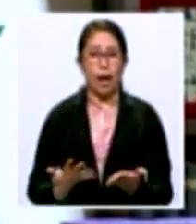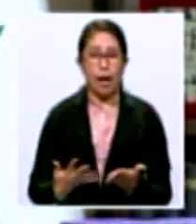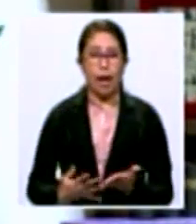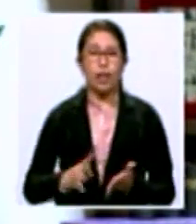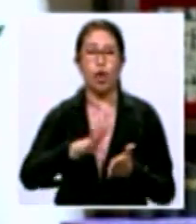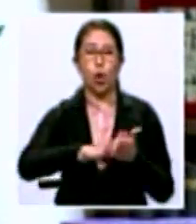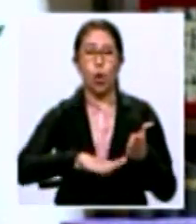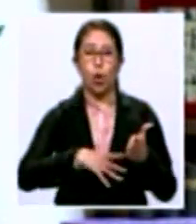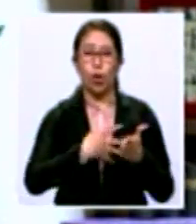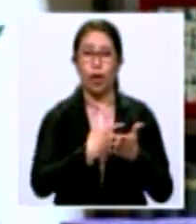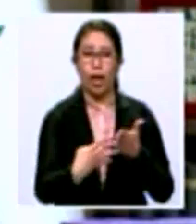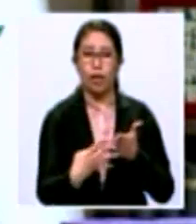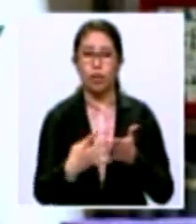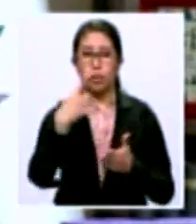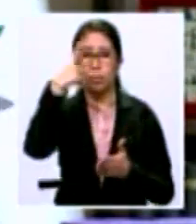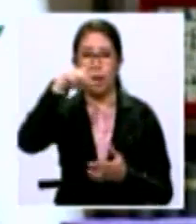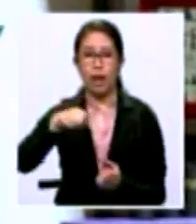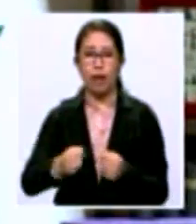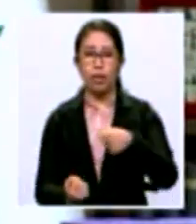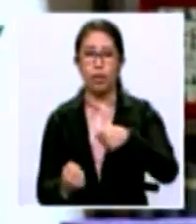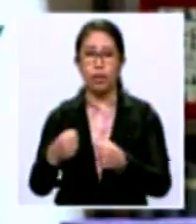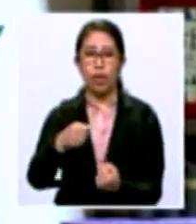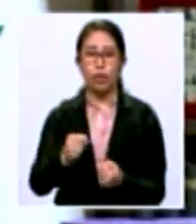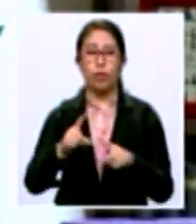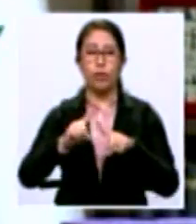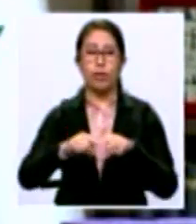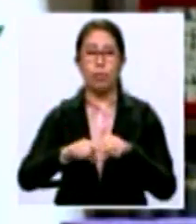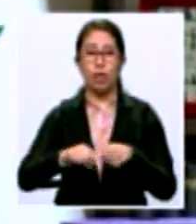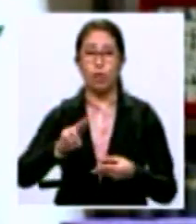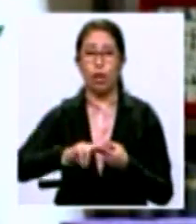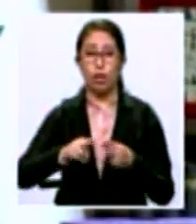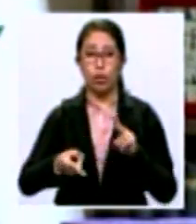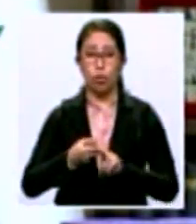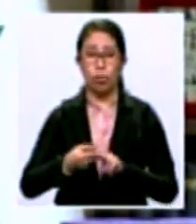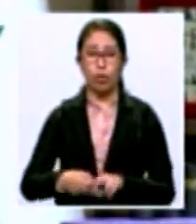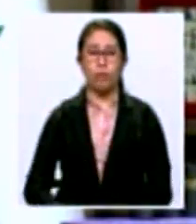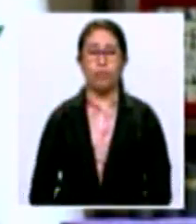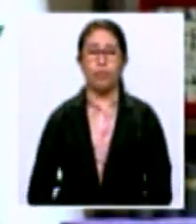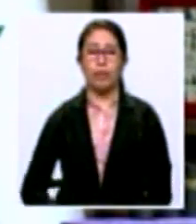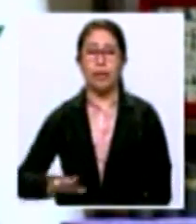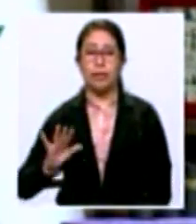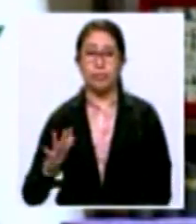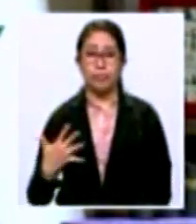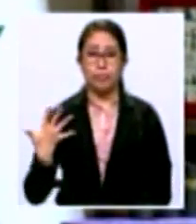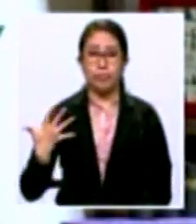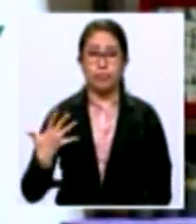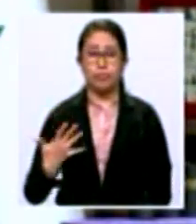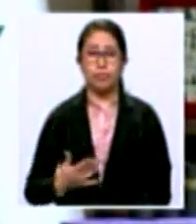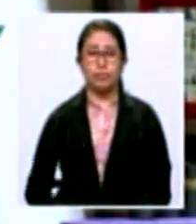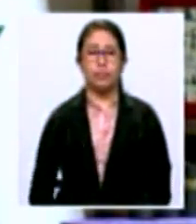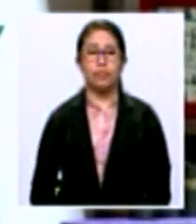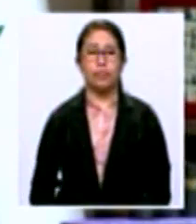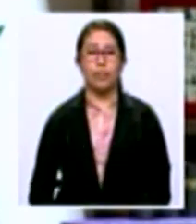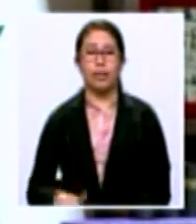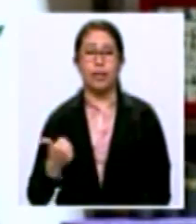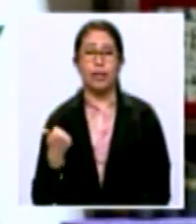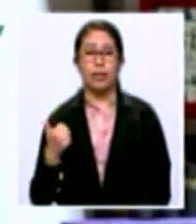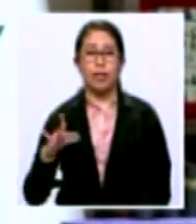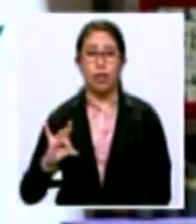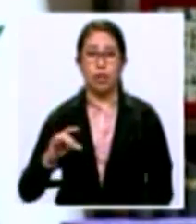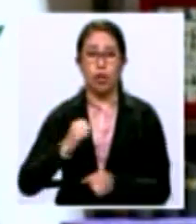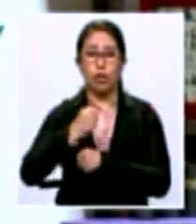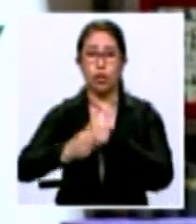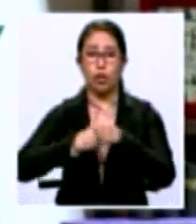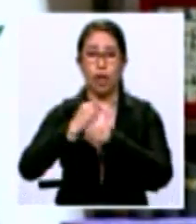vehículos según el número de placas. Número 5, los menores de 18 y los mayores